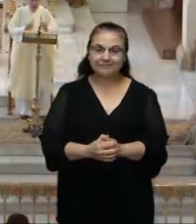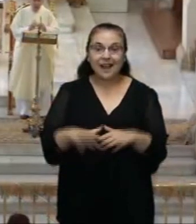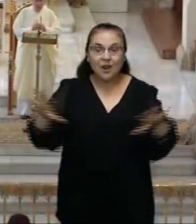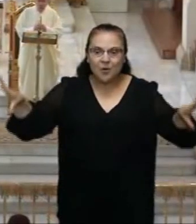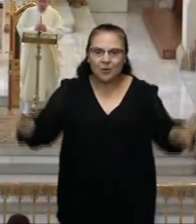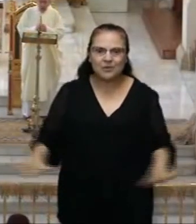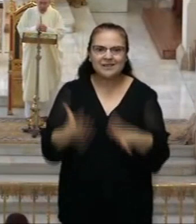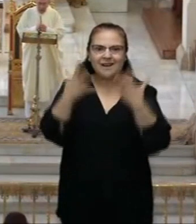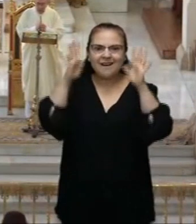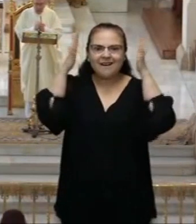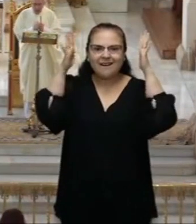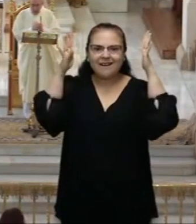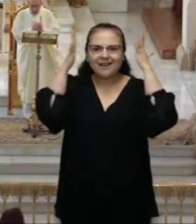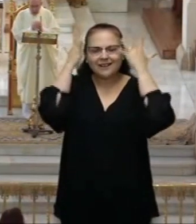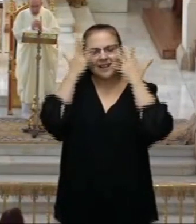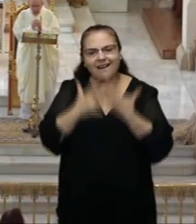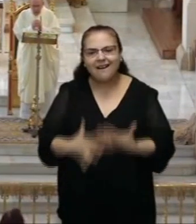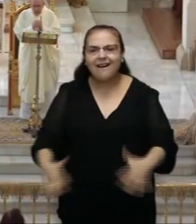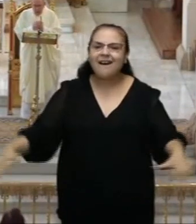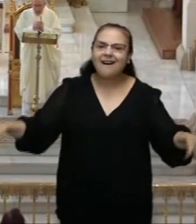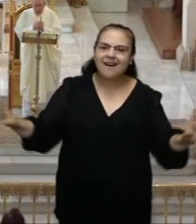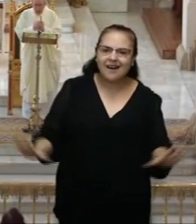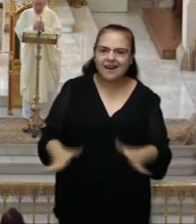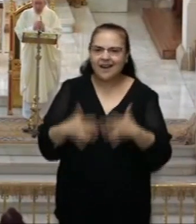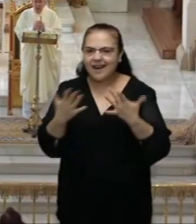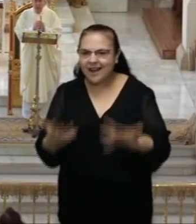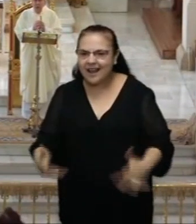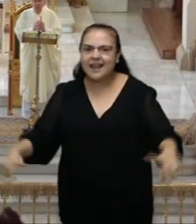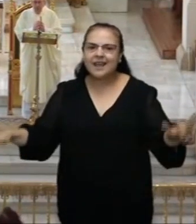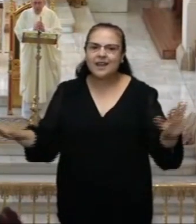Andaré con rectitud de corazón. Aleluya.